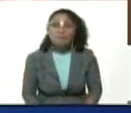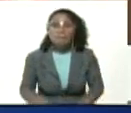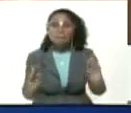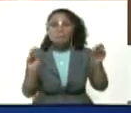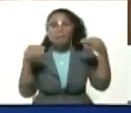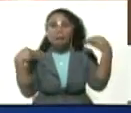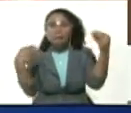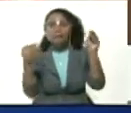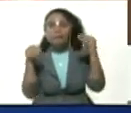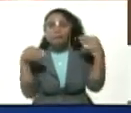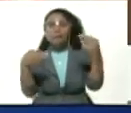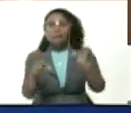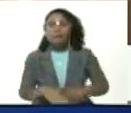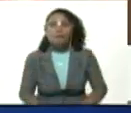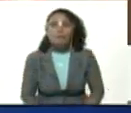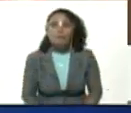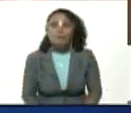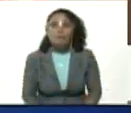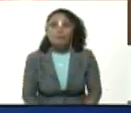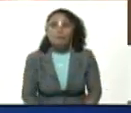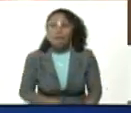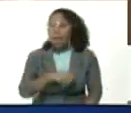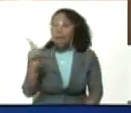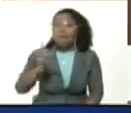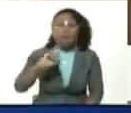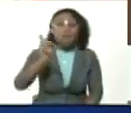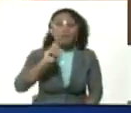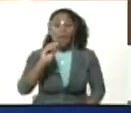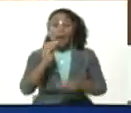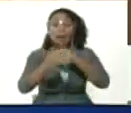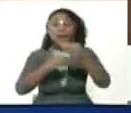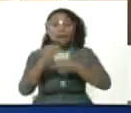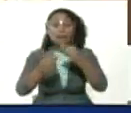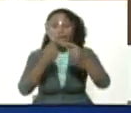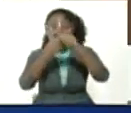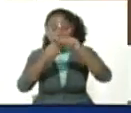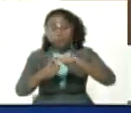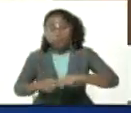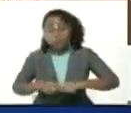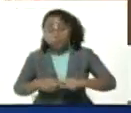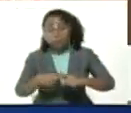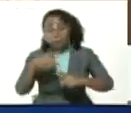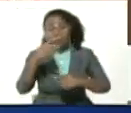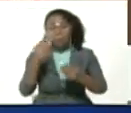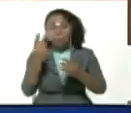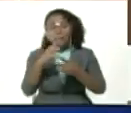plástico. Ah, eso no lo contaban para el crecimiento del Producto Interno Bruto.